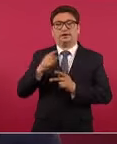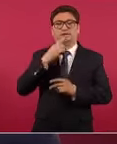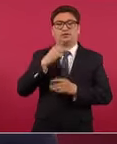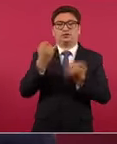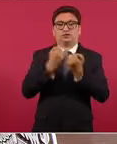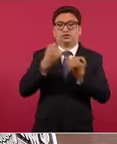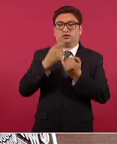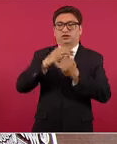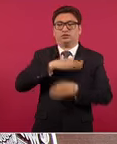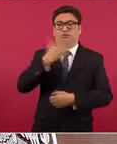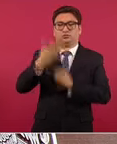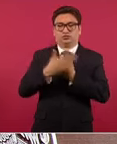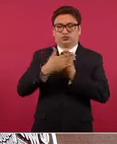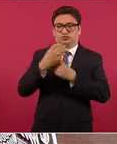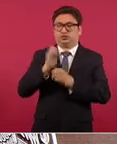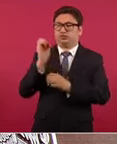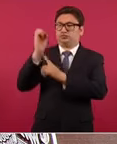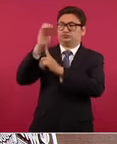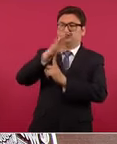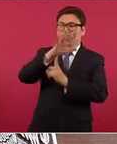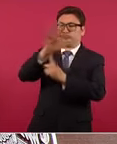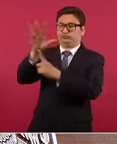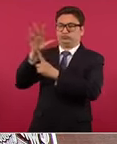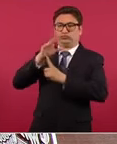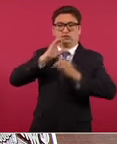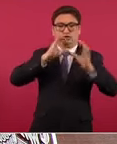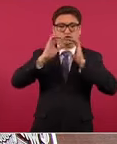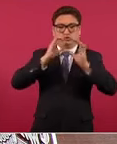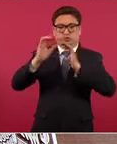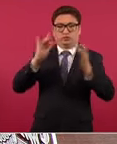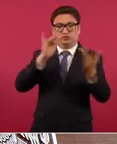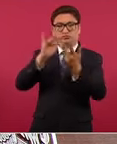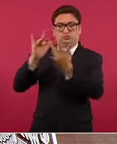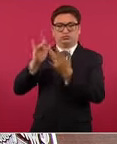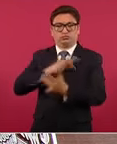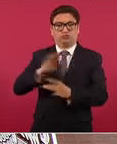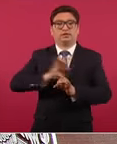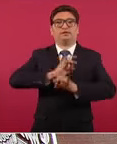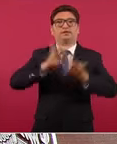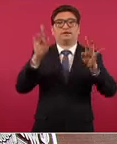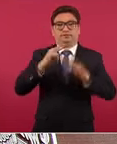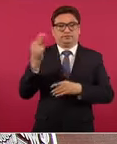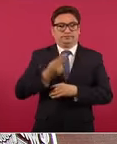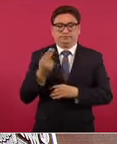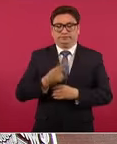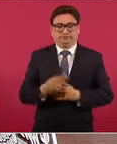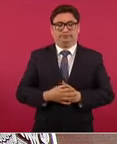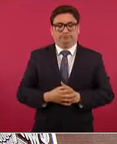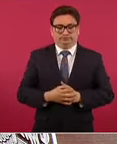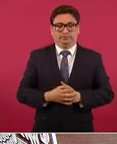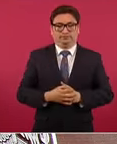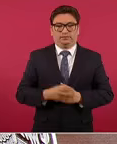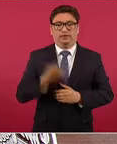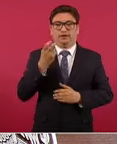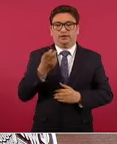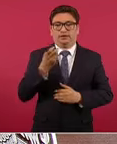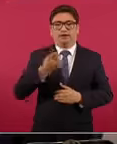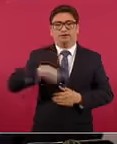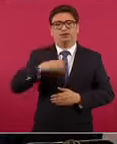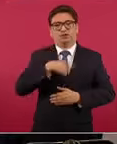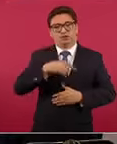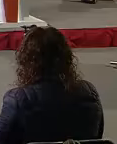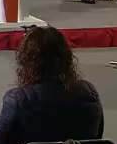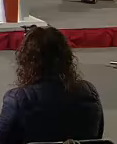una antena de comunicaciones para poder dar a conocer cuando hay alguna urgencia y de ésta de esta manera vamos a poder atender